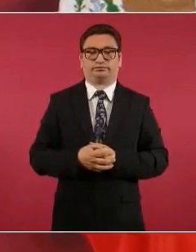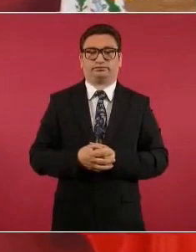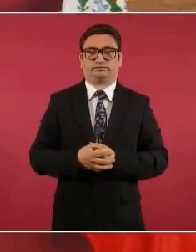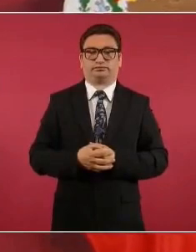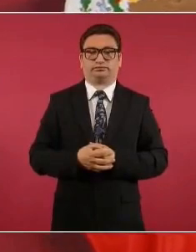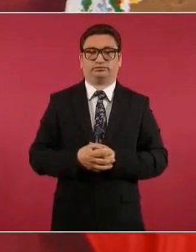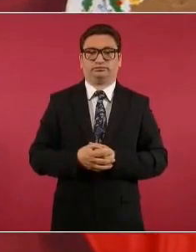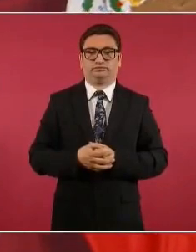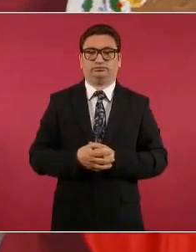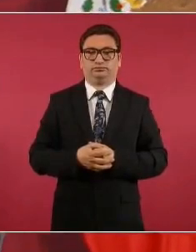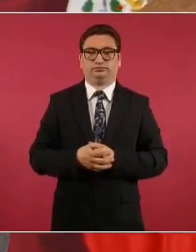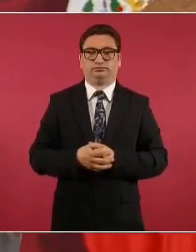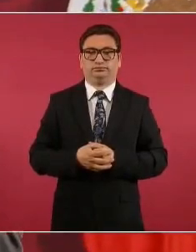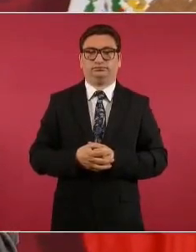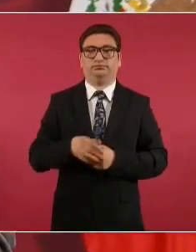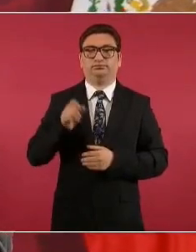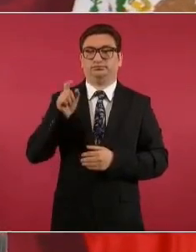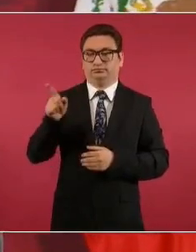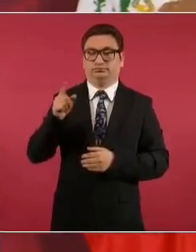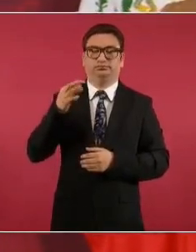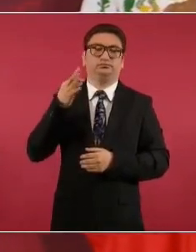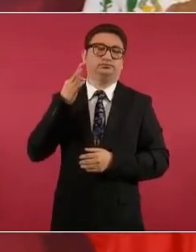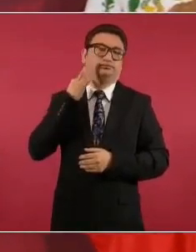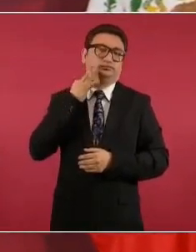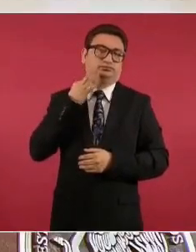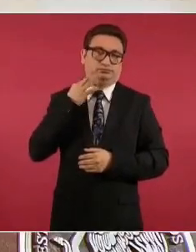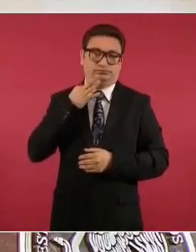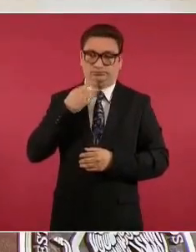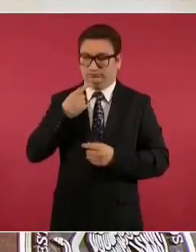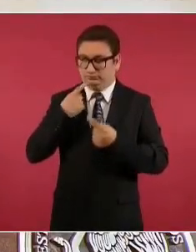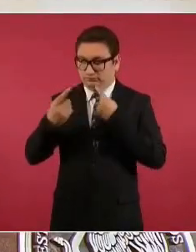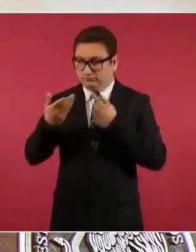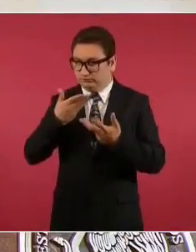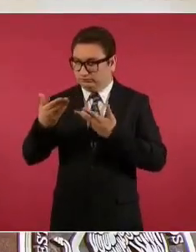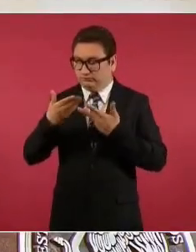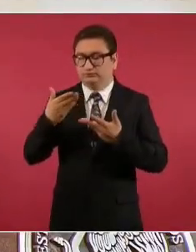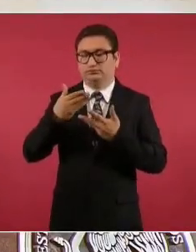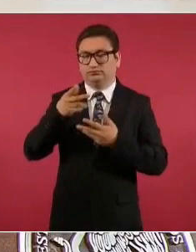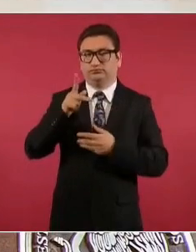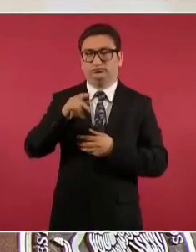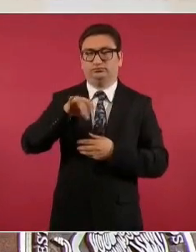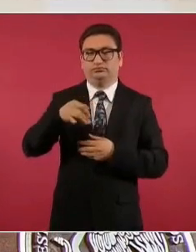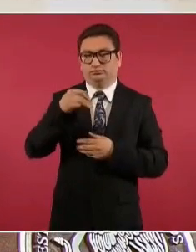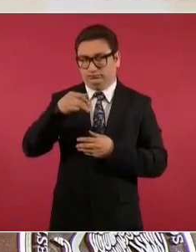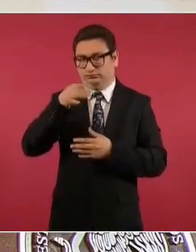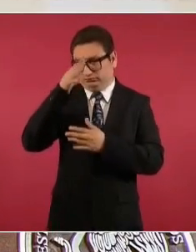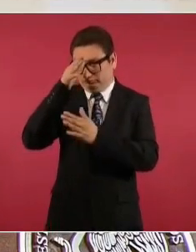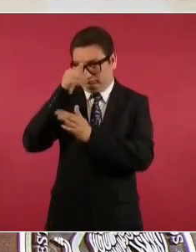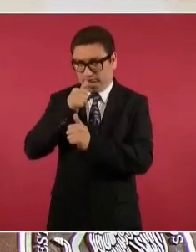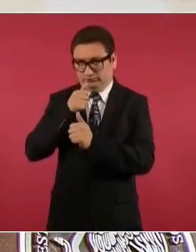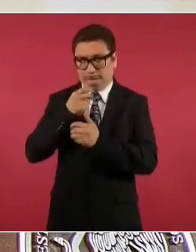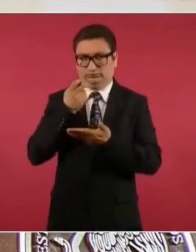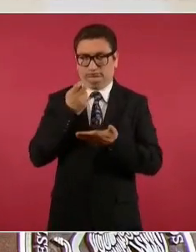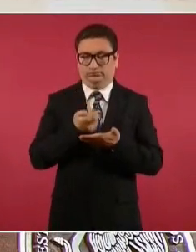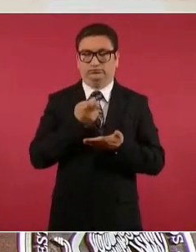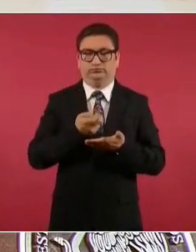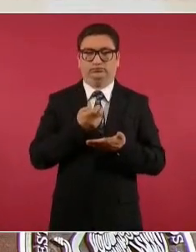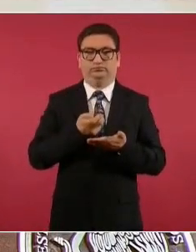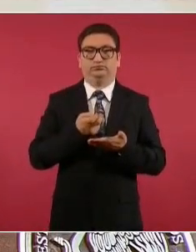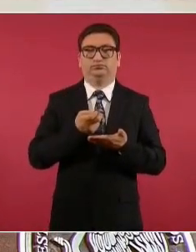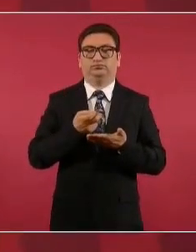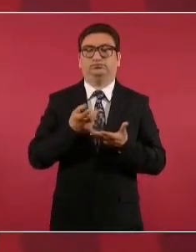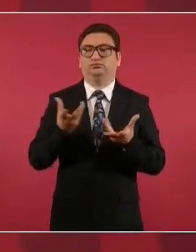Acordamos con la Fiscalía y con el Poder Judicial de que esto iba a requerir de